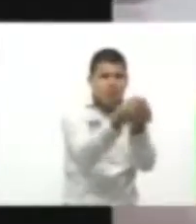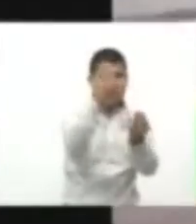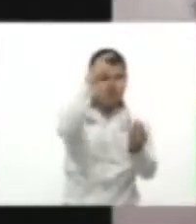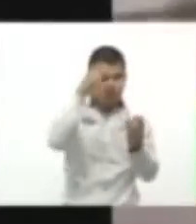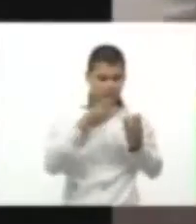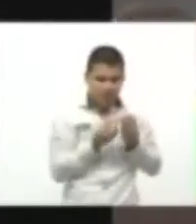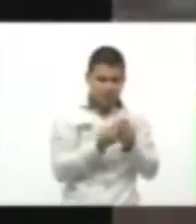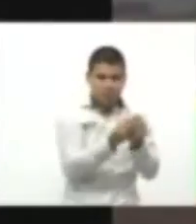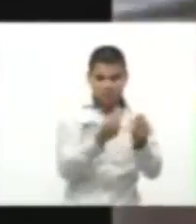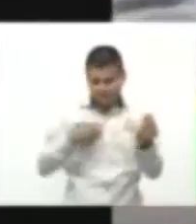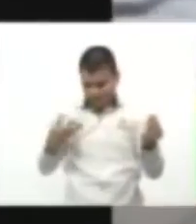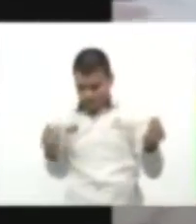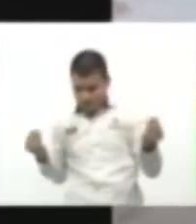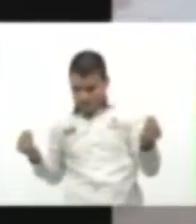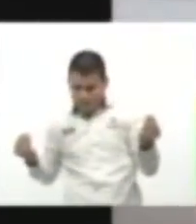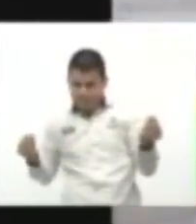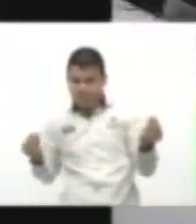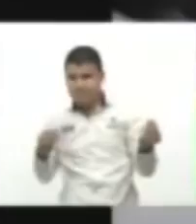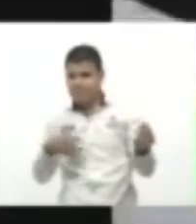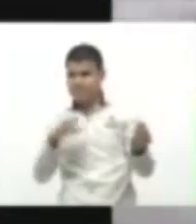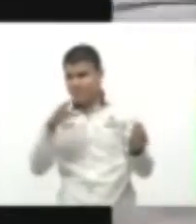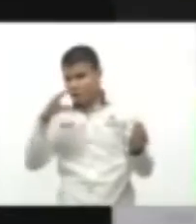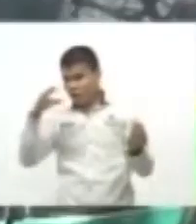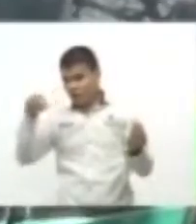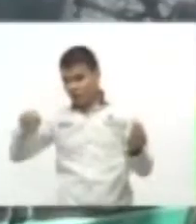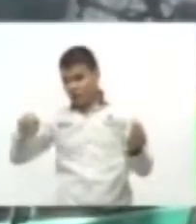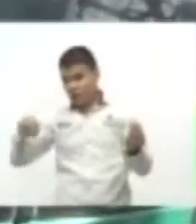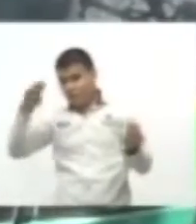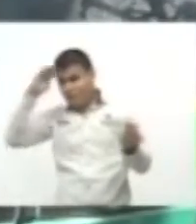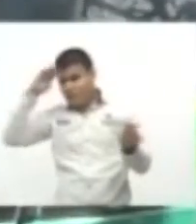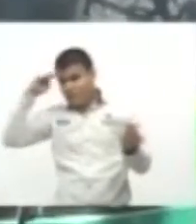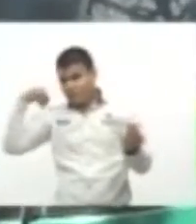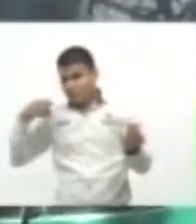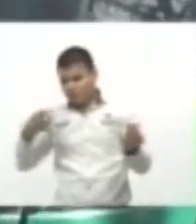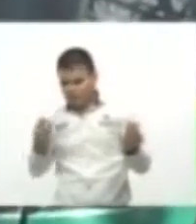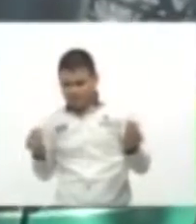la fuerza pública se desplaza a este sitio y encuentran